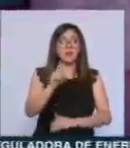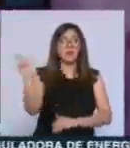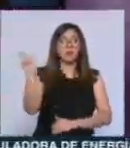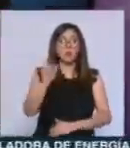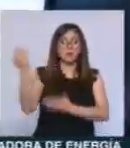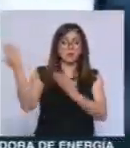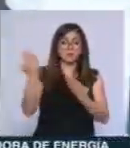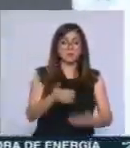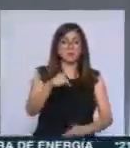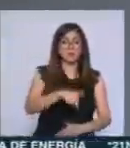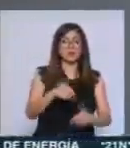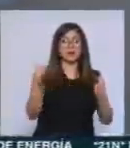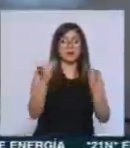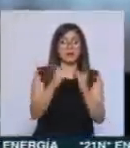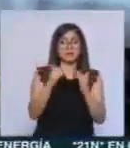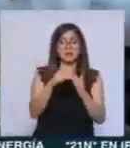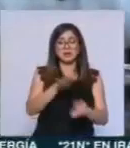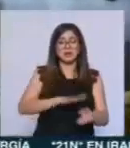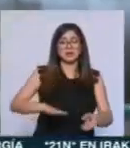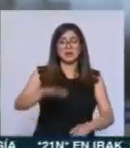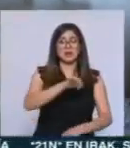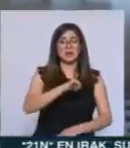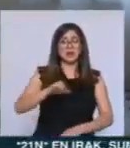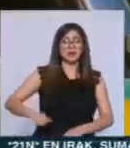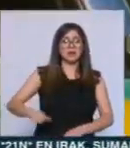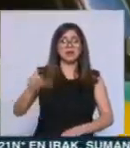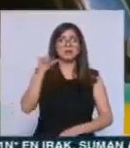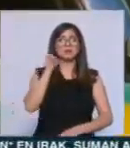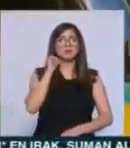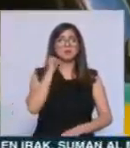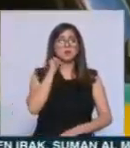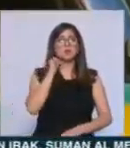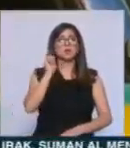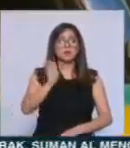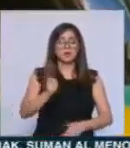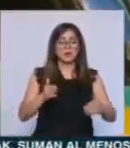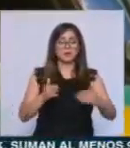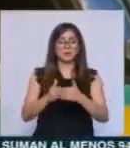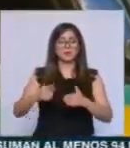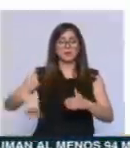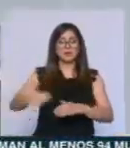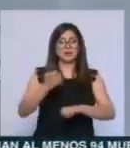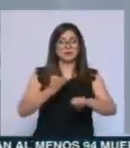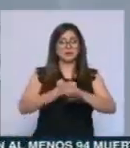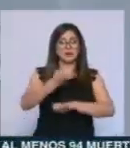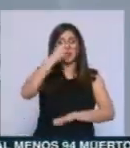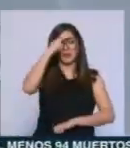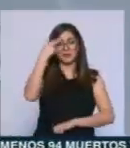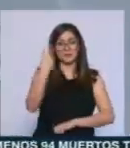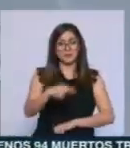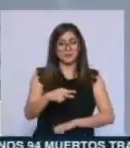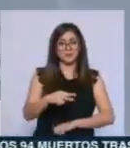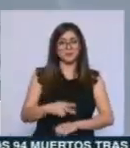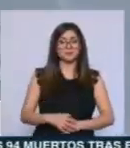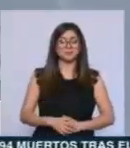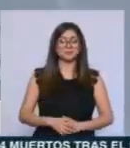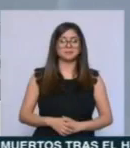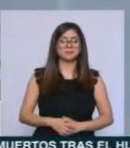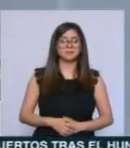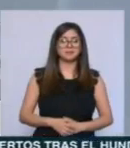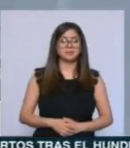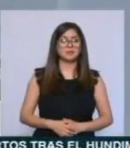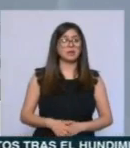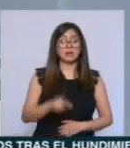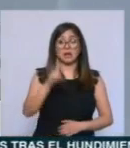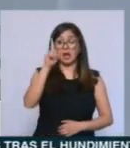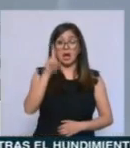llegaron a vivir a esta casa, ubicada en la alcaldía de Azcapotzalco, justo en los límites con el Estado de México. La verdad sí es un gran problema. El